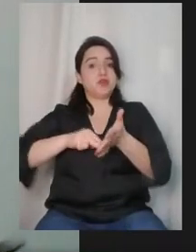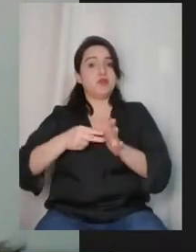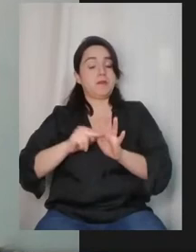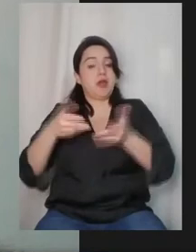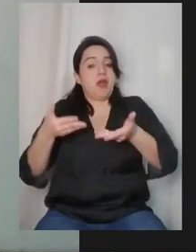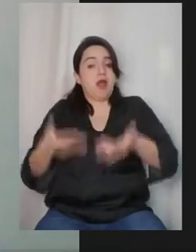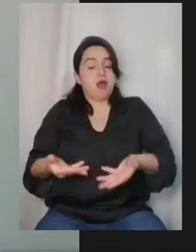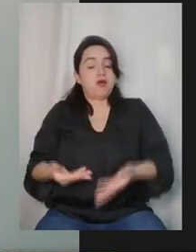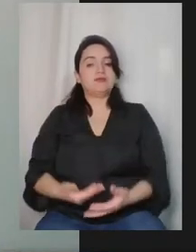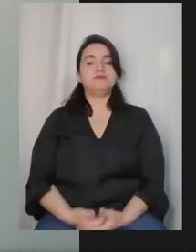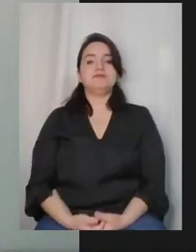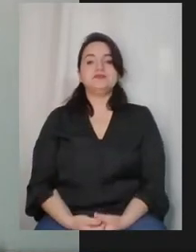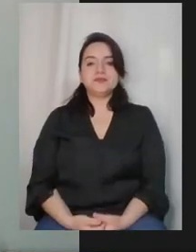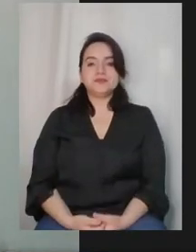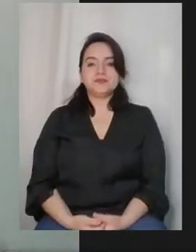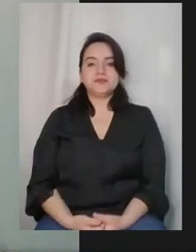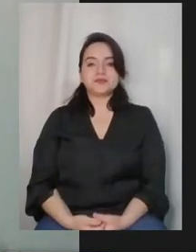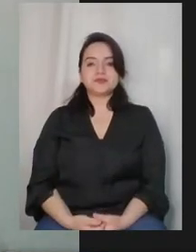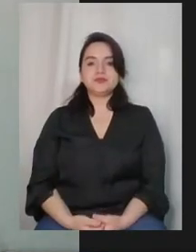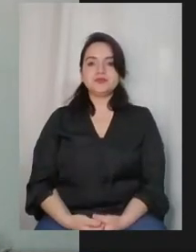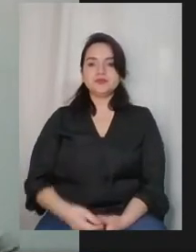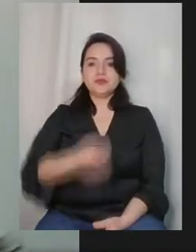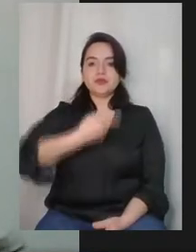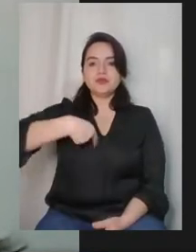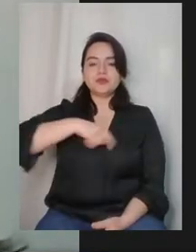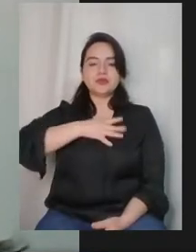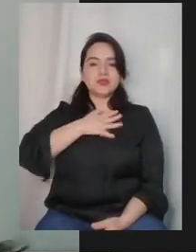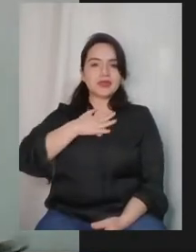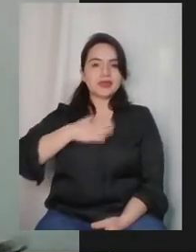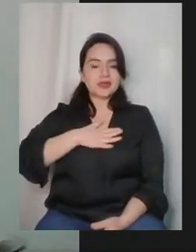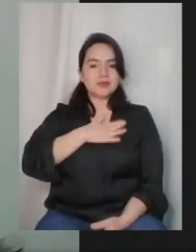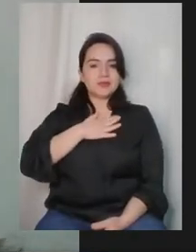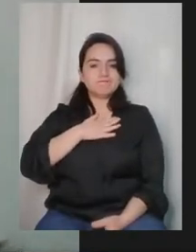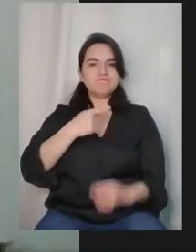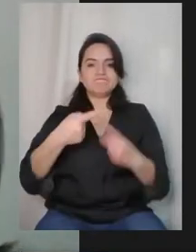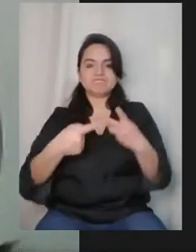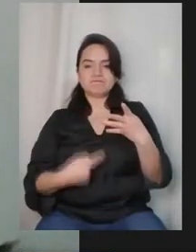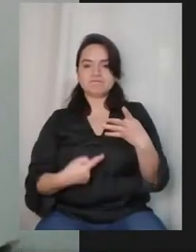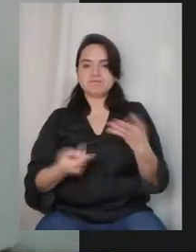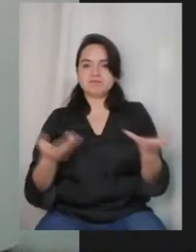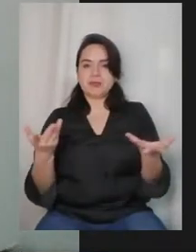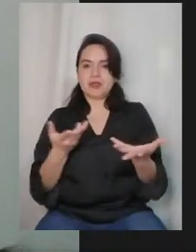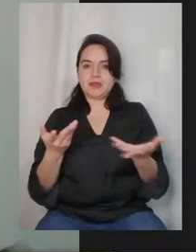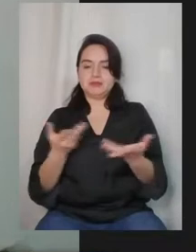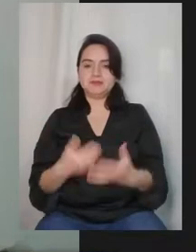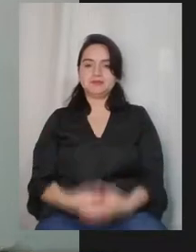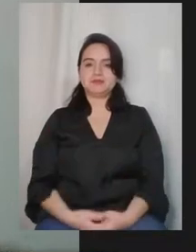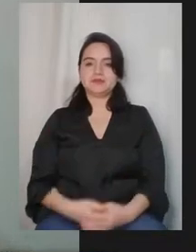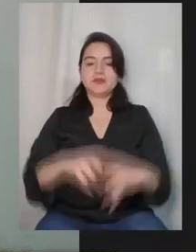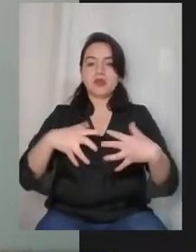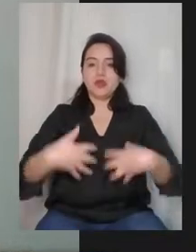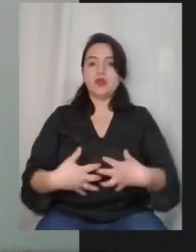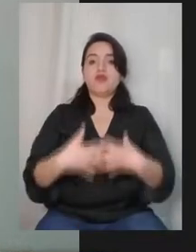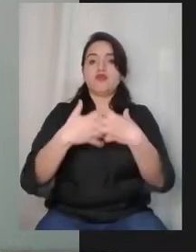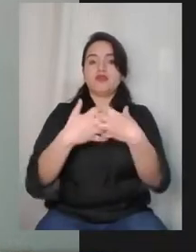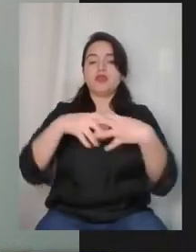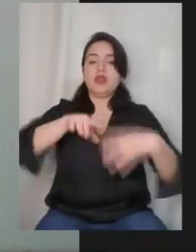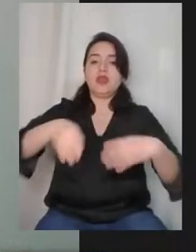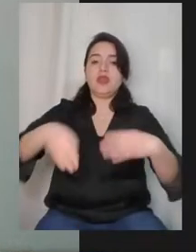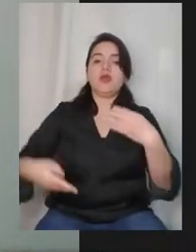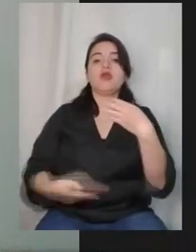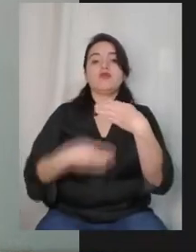Los énfasis que nosotros queremos que se consideren es para fortalecer o incorporar al articulado de la